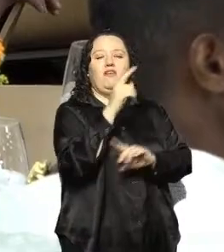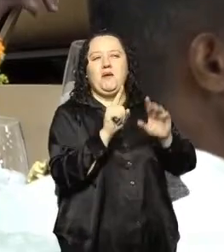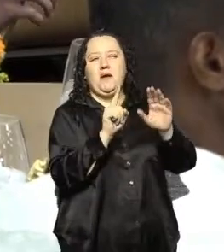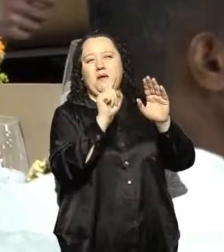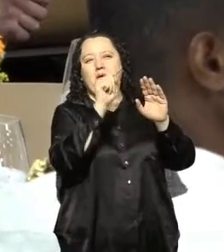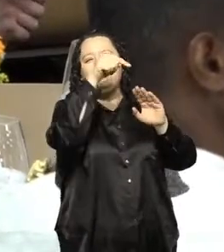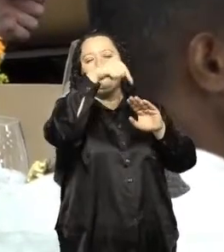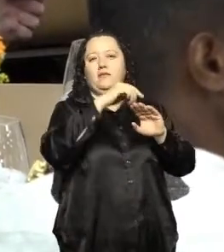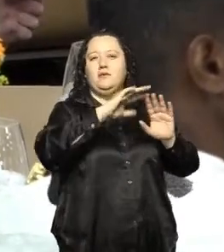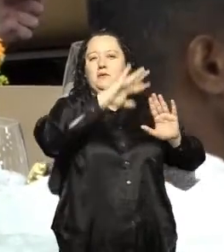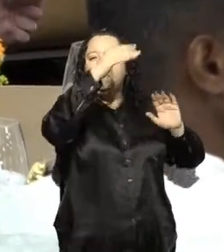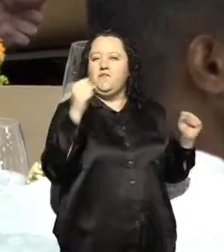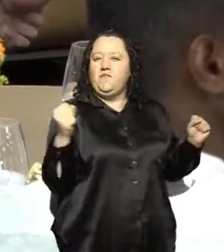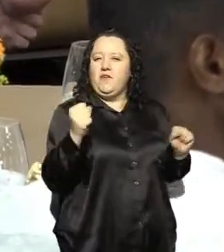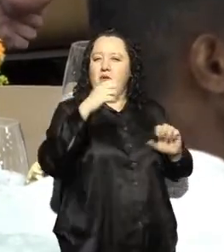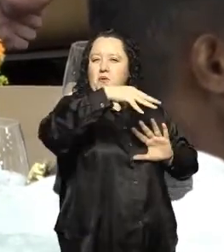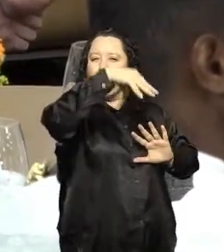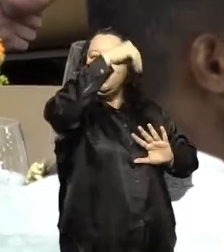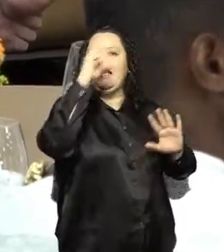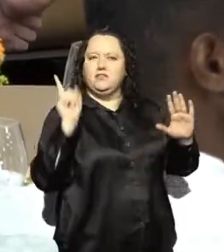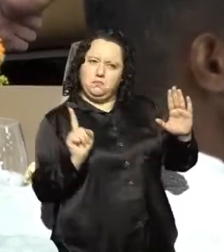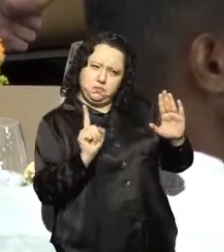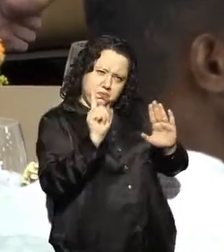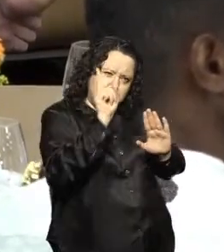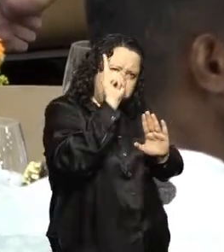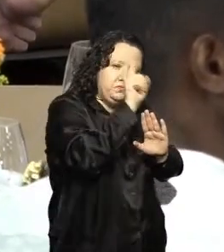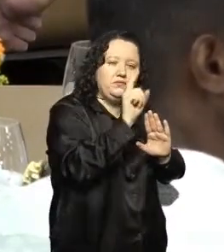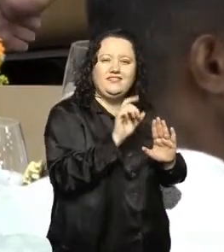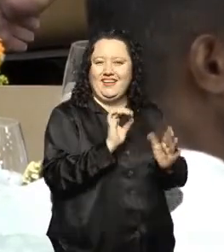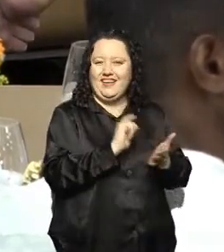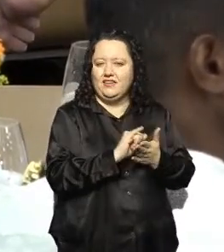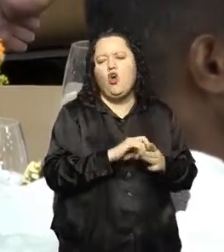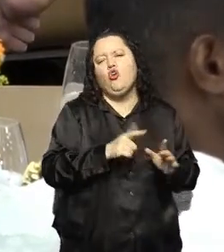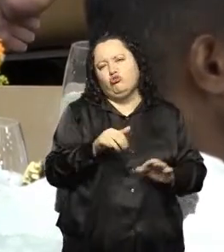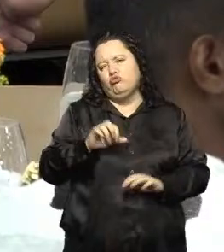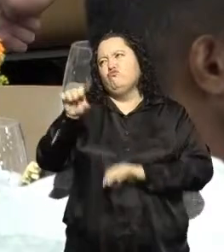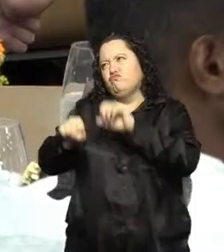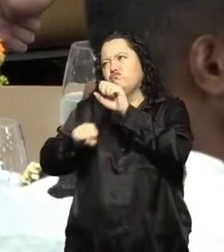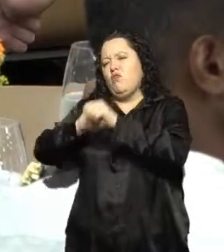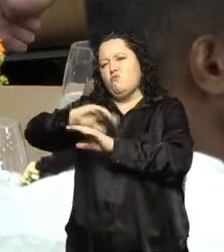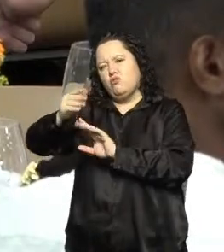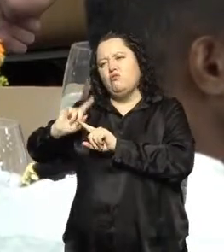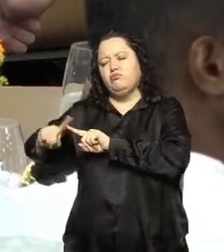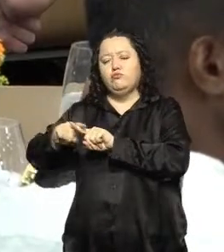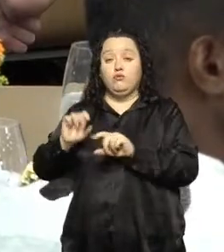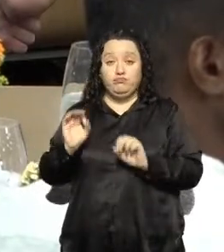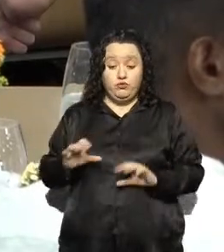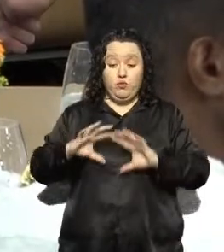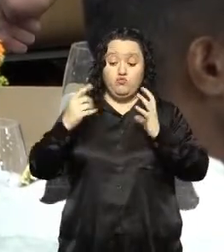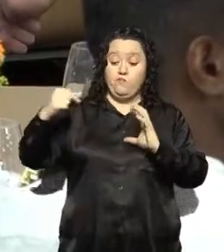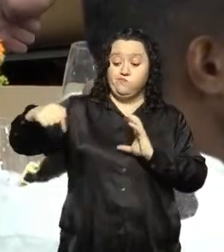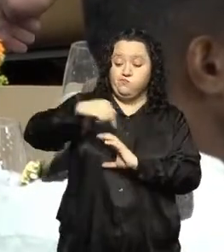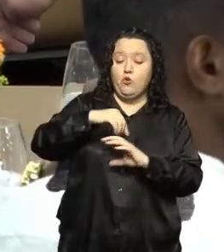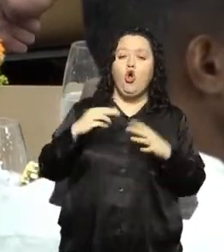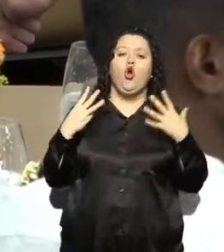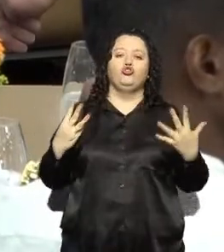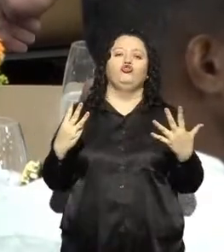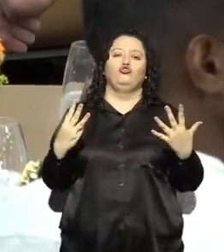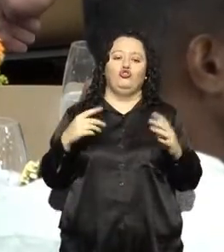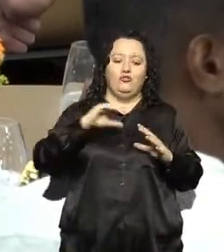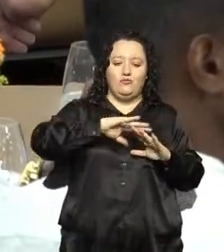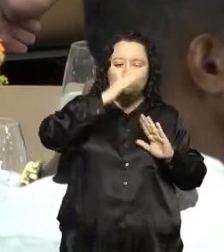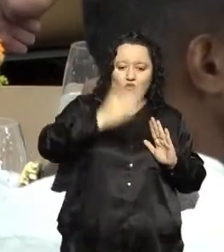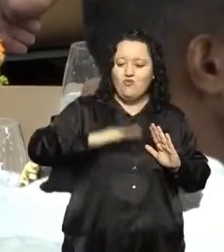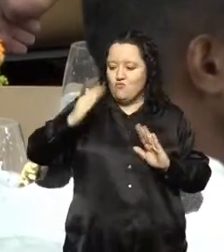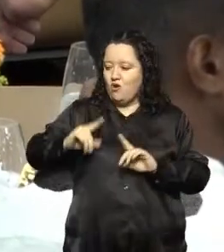la cima del Everest. Fueron muchas cimas más las que coronó, 8 grandes cumbres por todo el mundo en esos años y